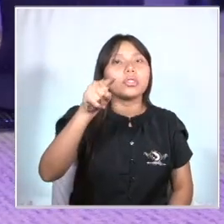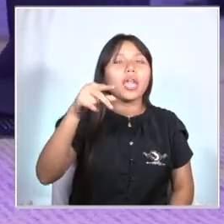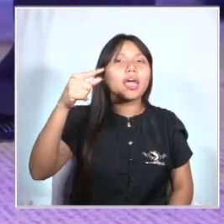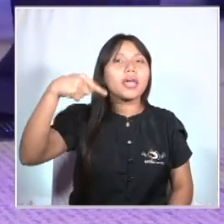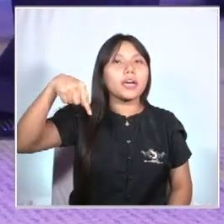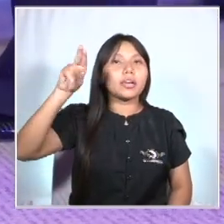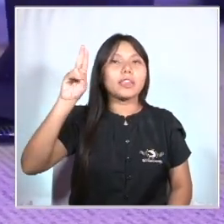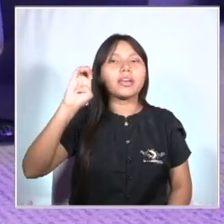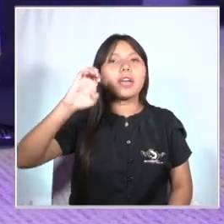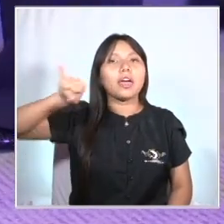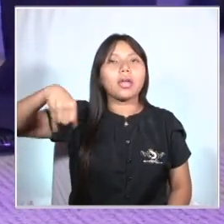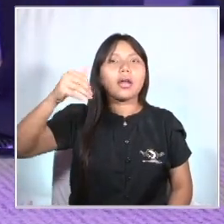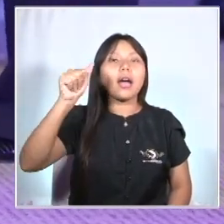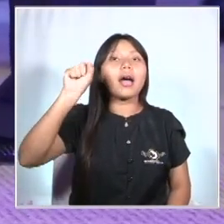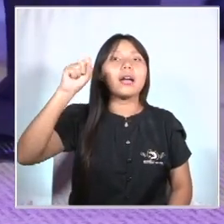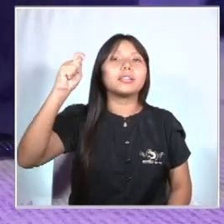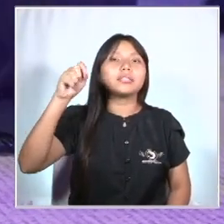Te cambio la vestidura.